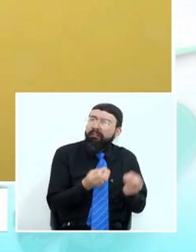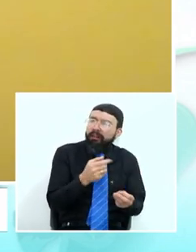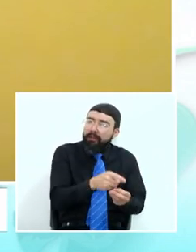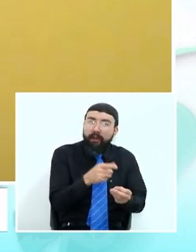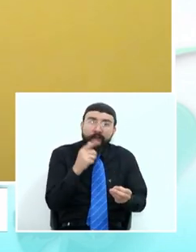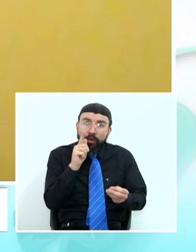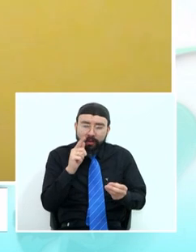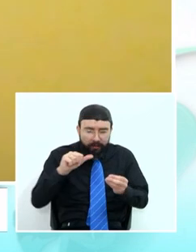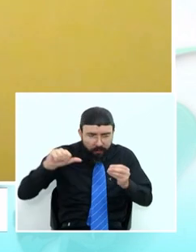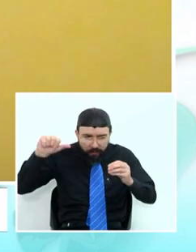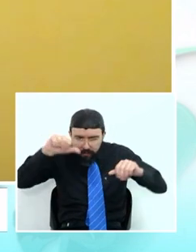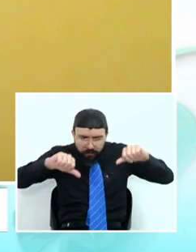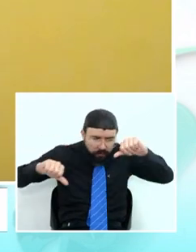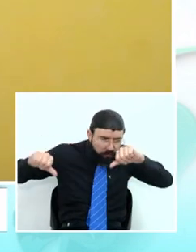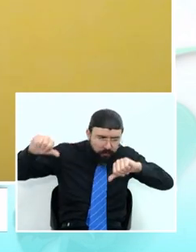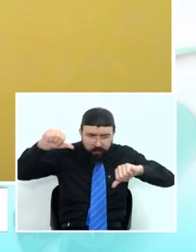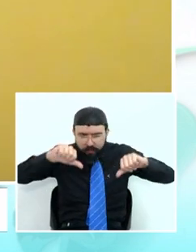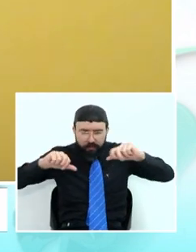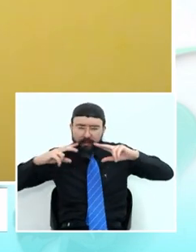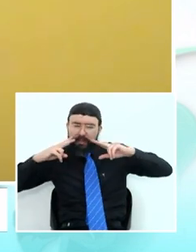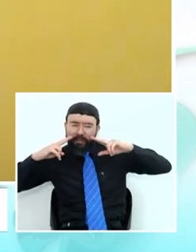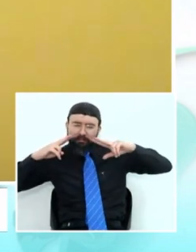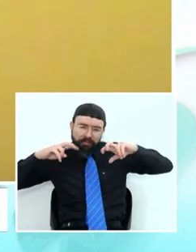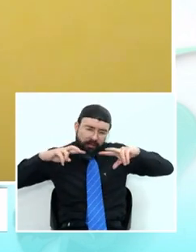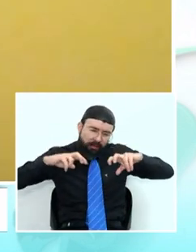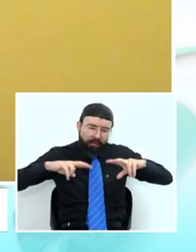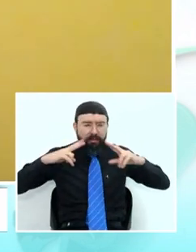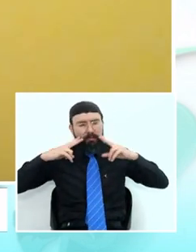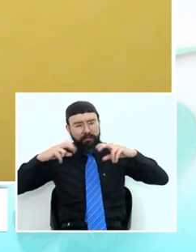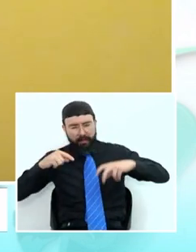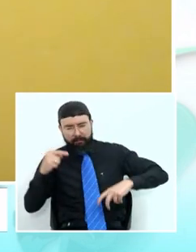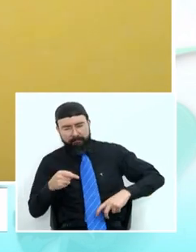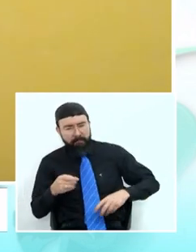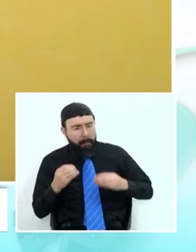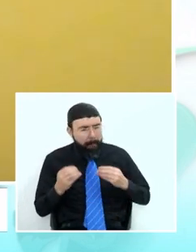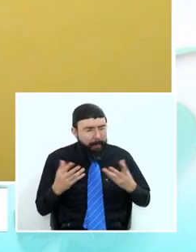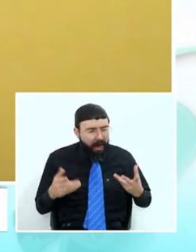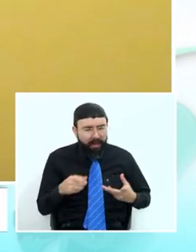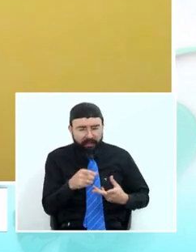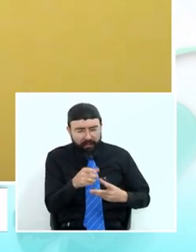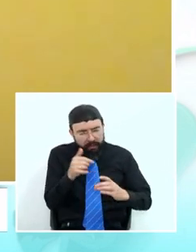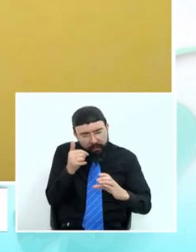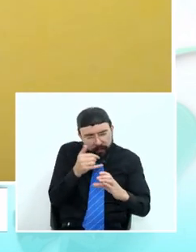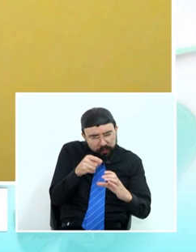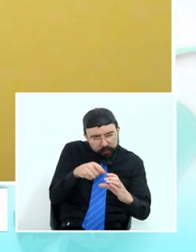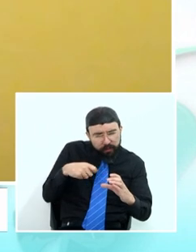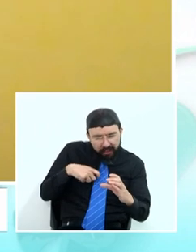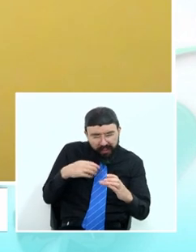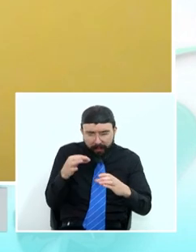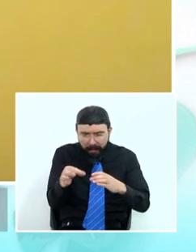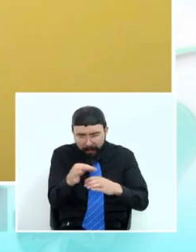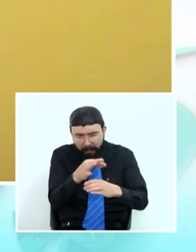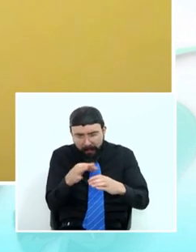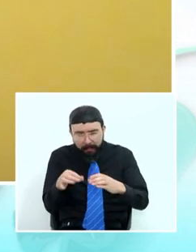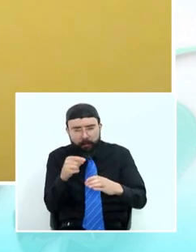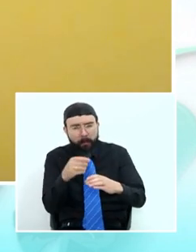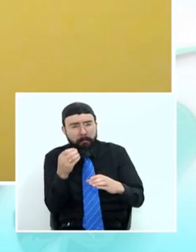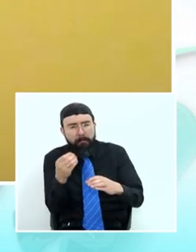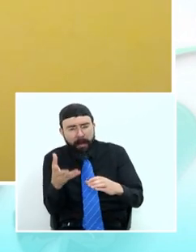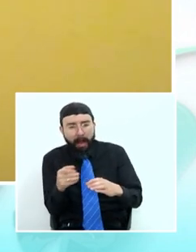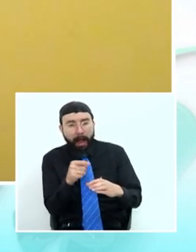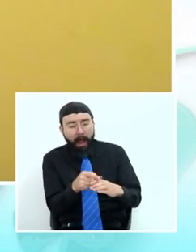hemos investigado para qué sirven las sustancias que tienen las frutas. ¿Cuáles son